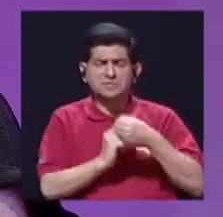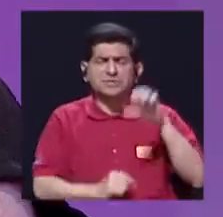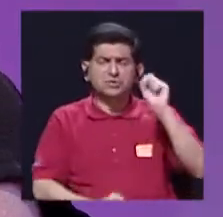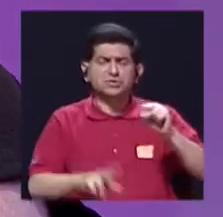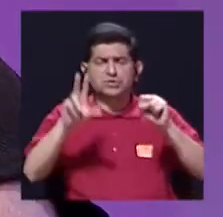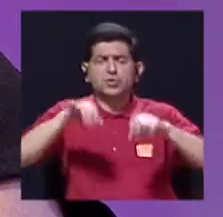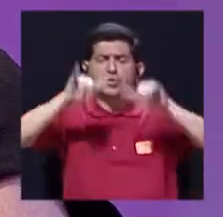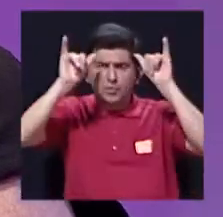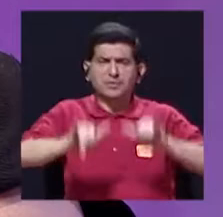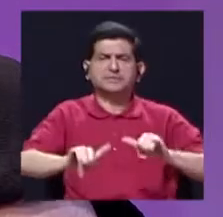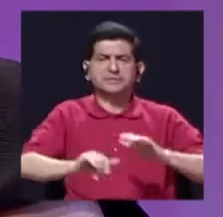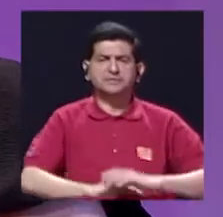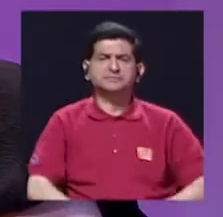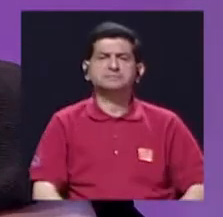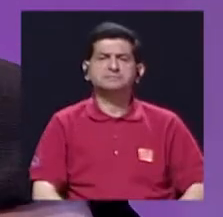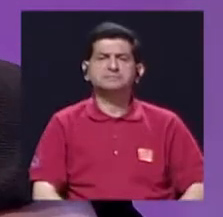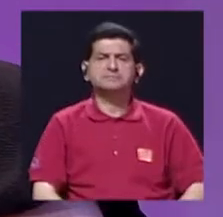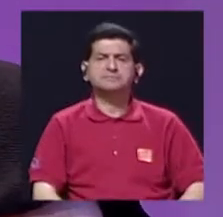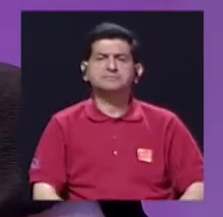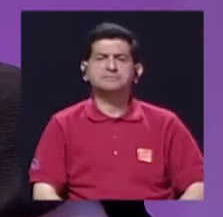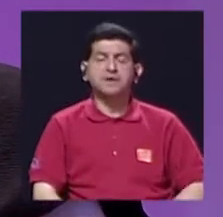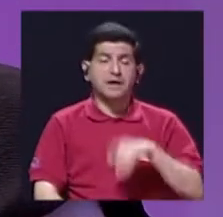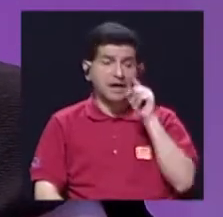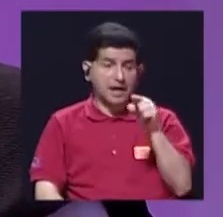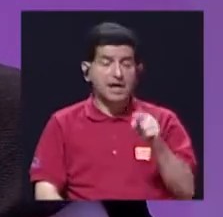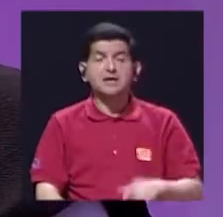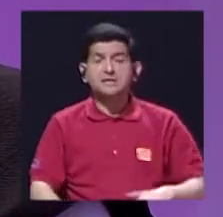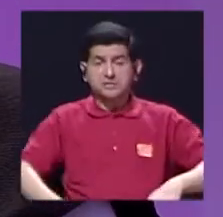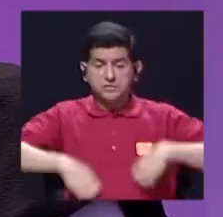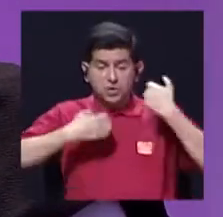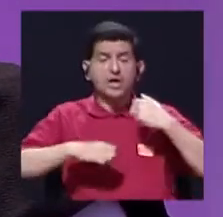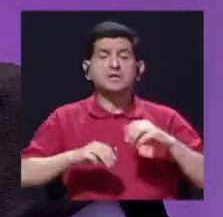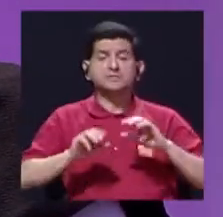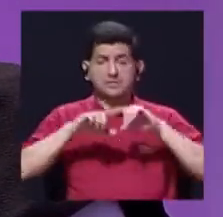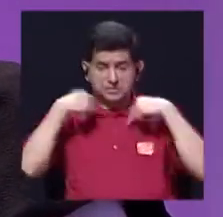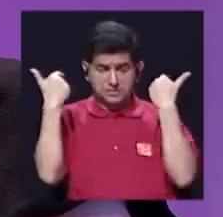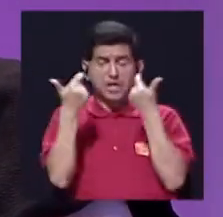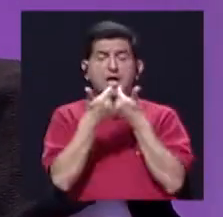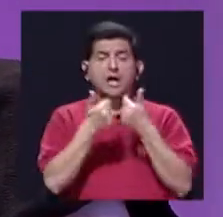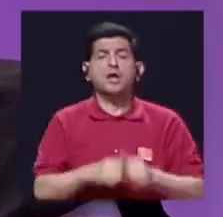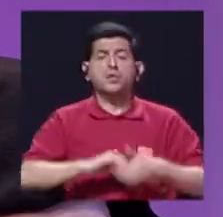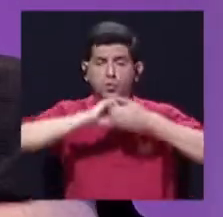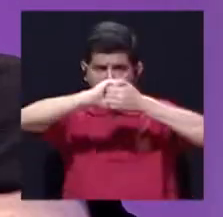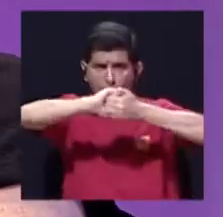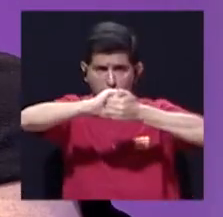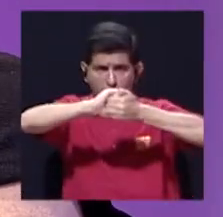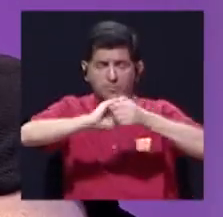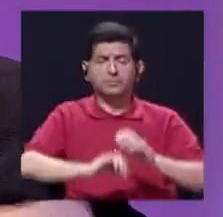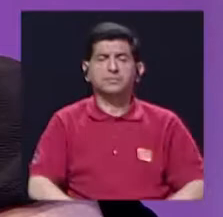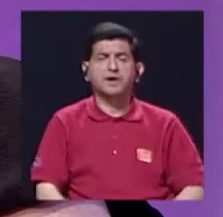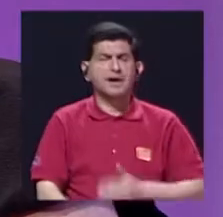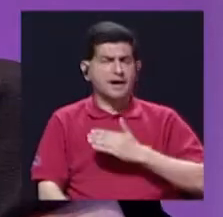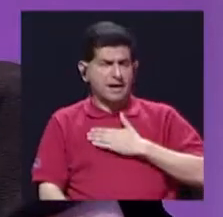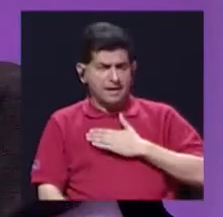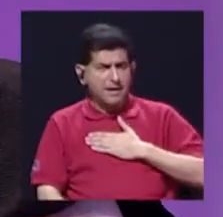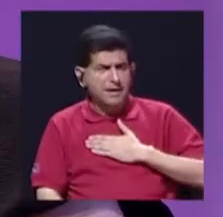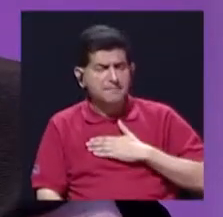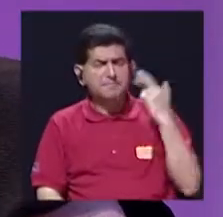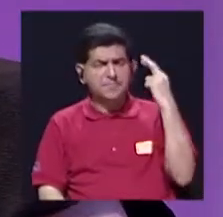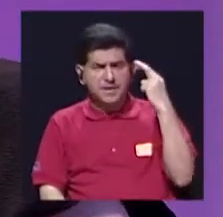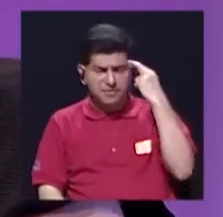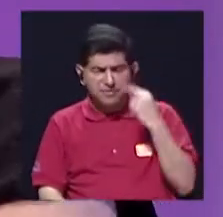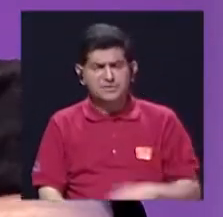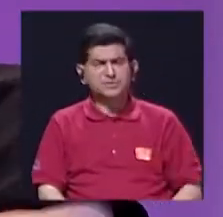estar. Entonces, eso existe en el movimiento cooperativo y es lo que a mí me ha llevado a